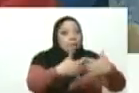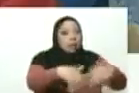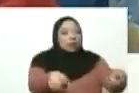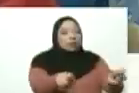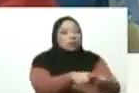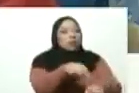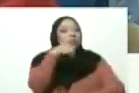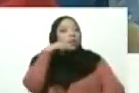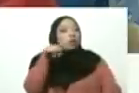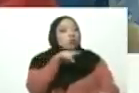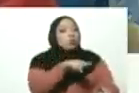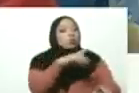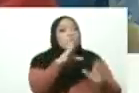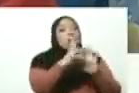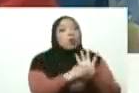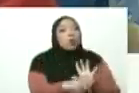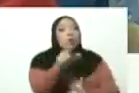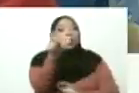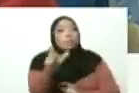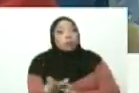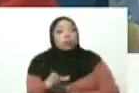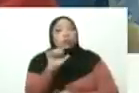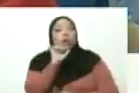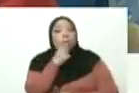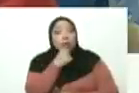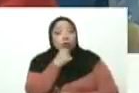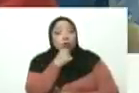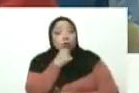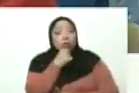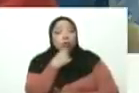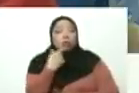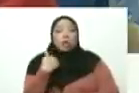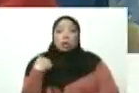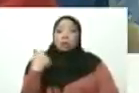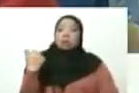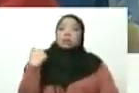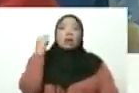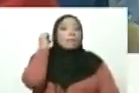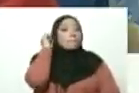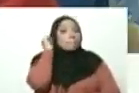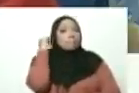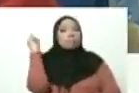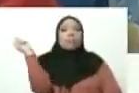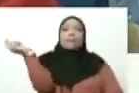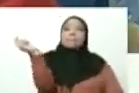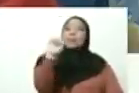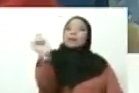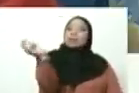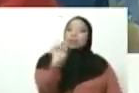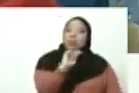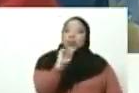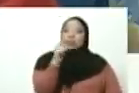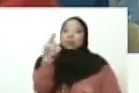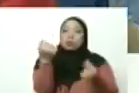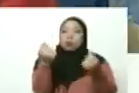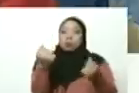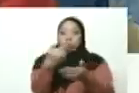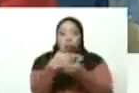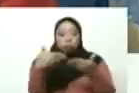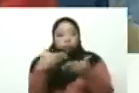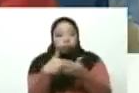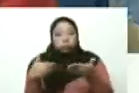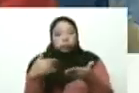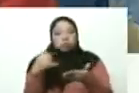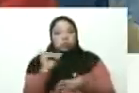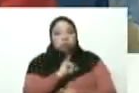casa de bolsa una ciudadana manifestó que mensualmente recibía los recibos de pago de los intereses